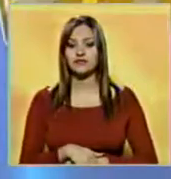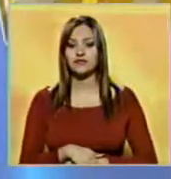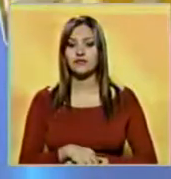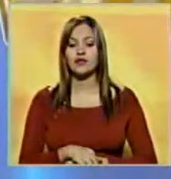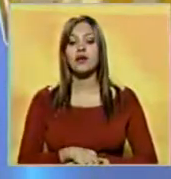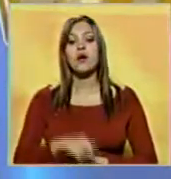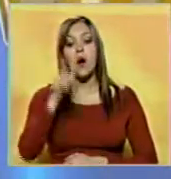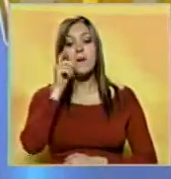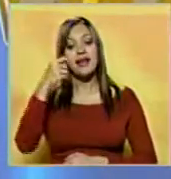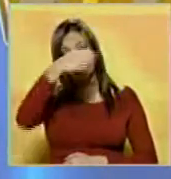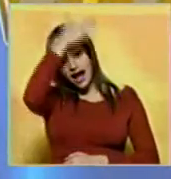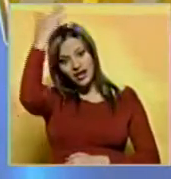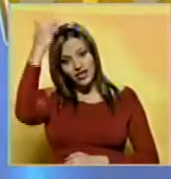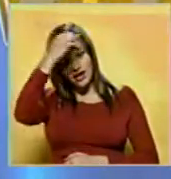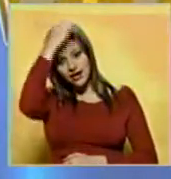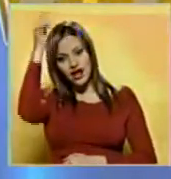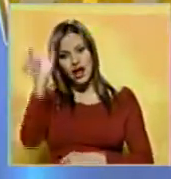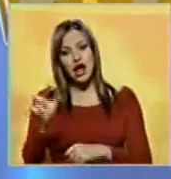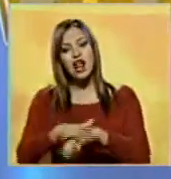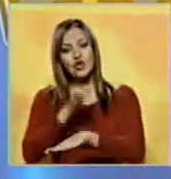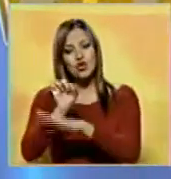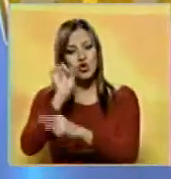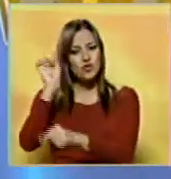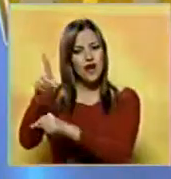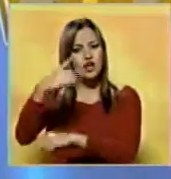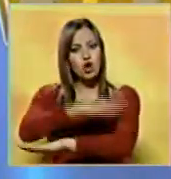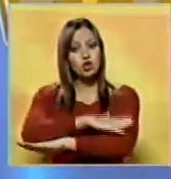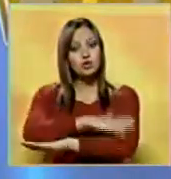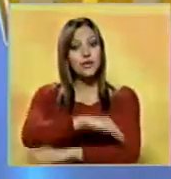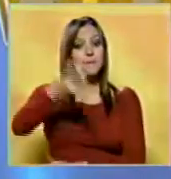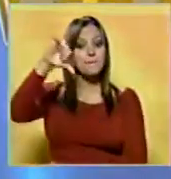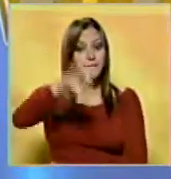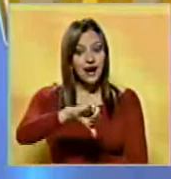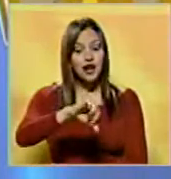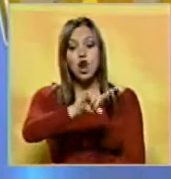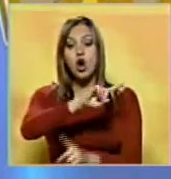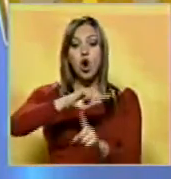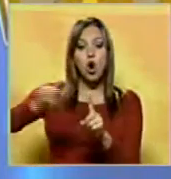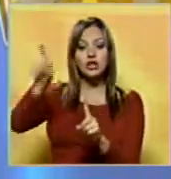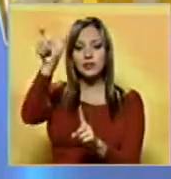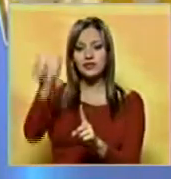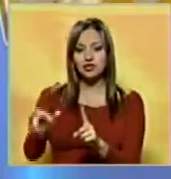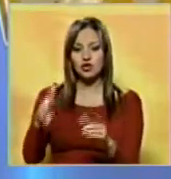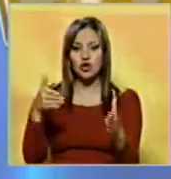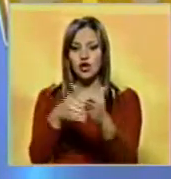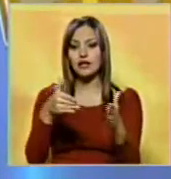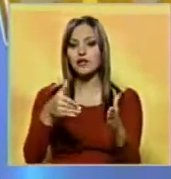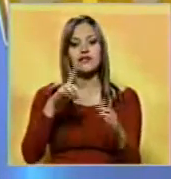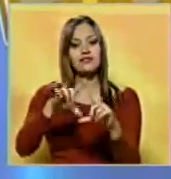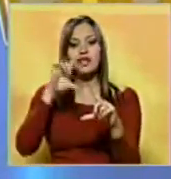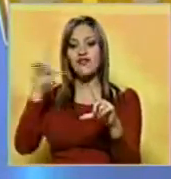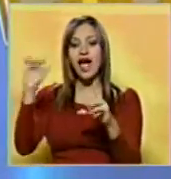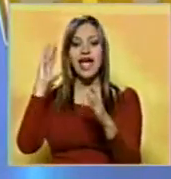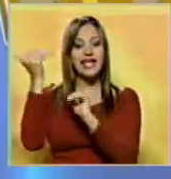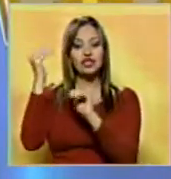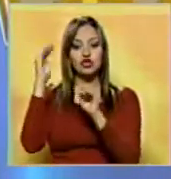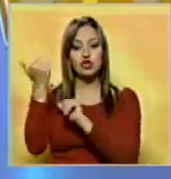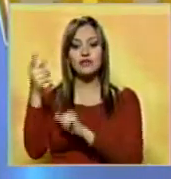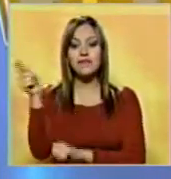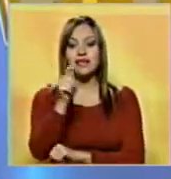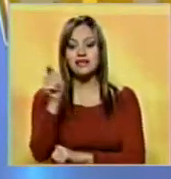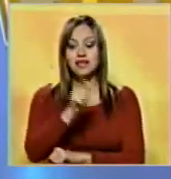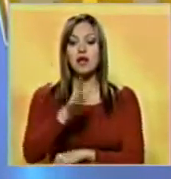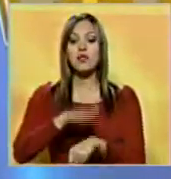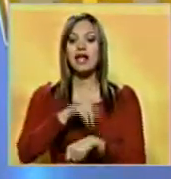El cardenal británico Cardenal O'Brien, acusado de comportamientos inapropiados hacia otros religiosos, abandonará Escocia durante unos meses